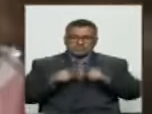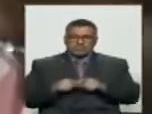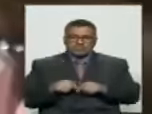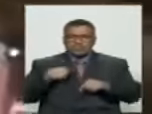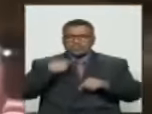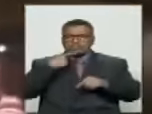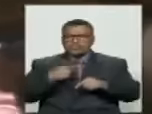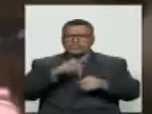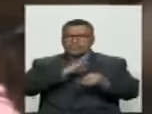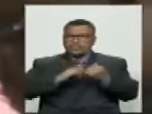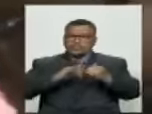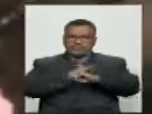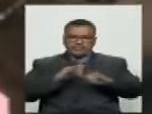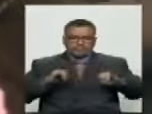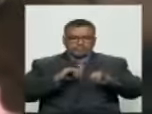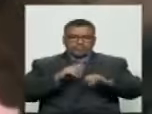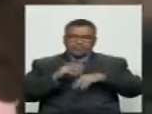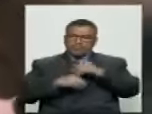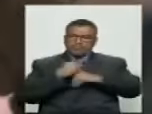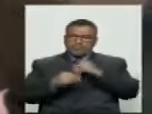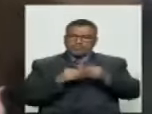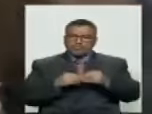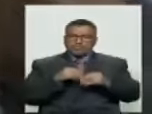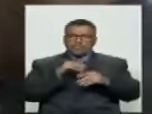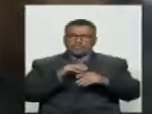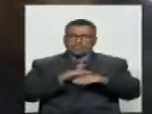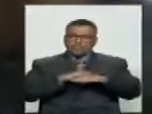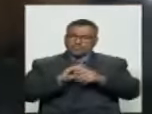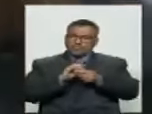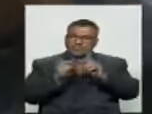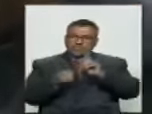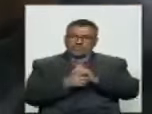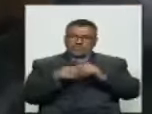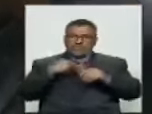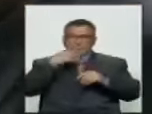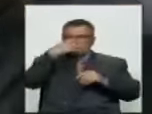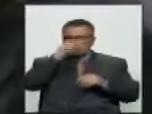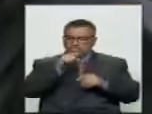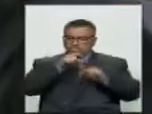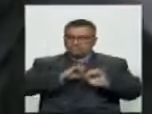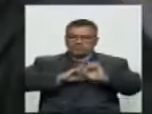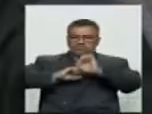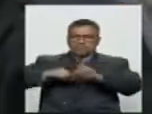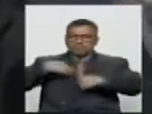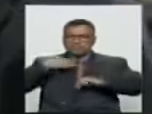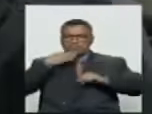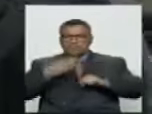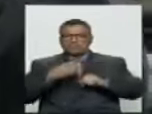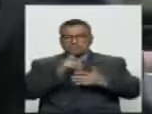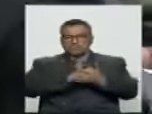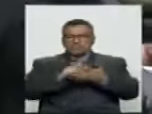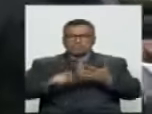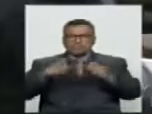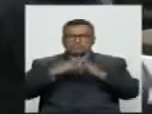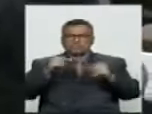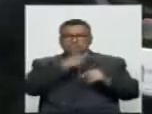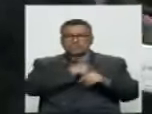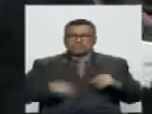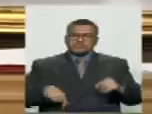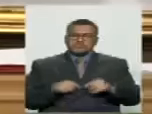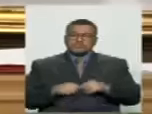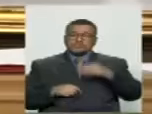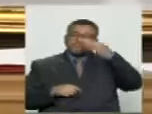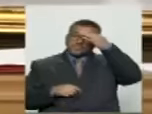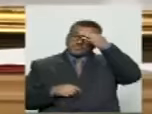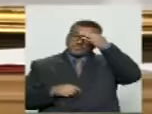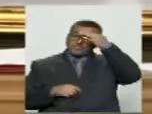Vencido dicho plazo sin que haya sido realizada la subsanación, se entenderá desistida la solicitud de registro. Es todo, ciudadano presidente.